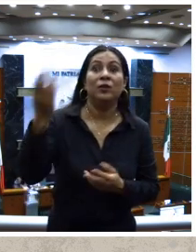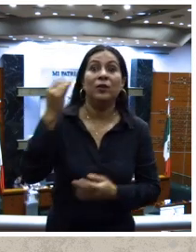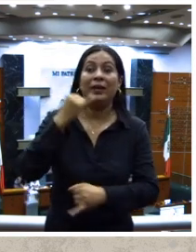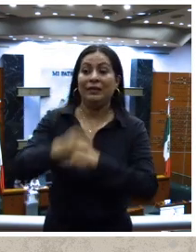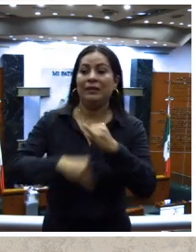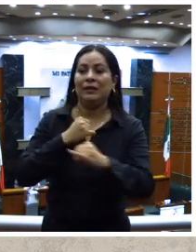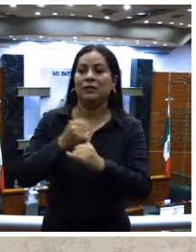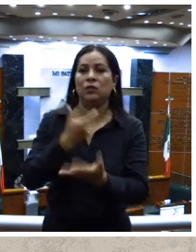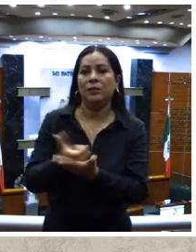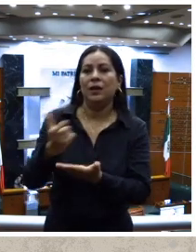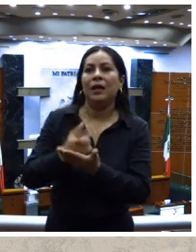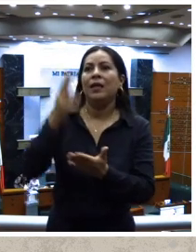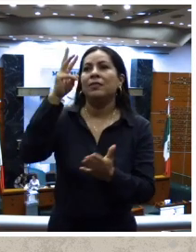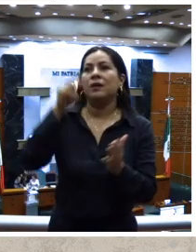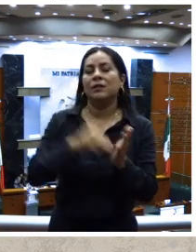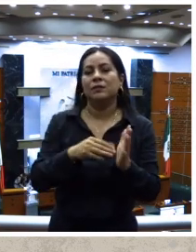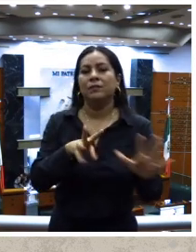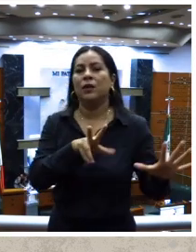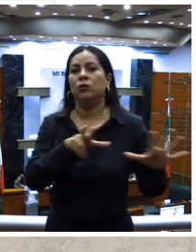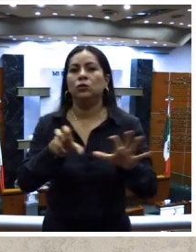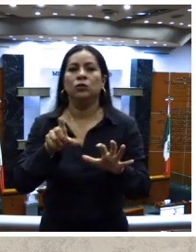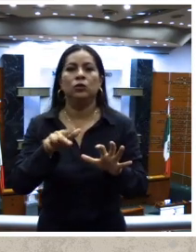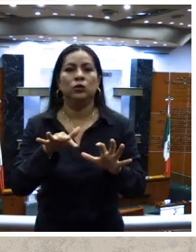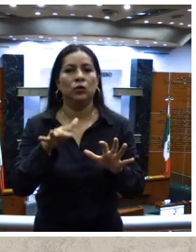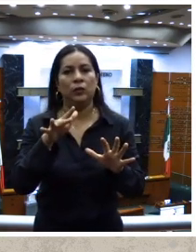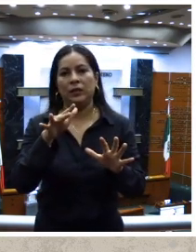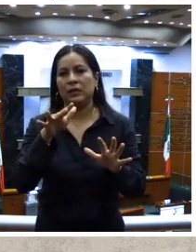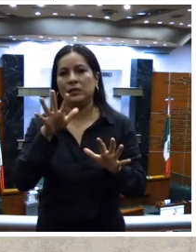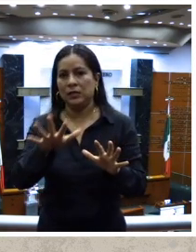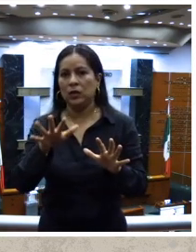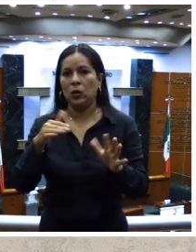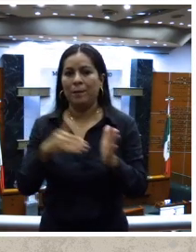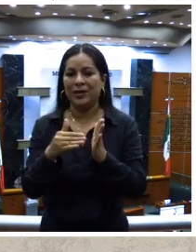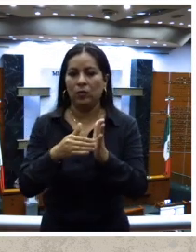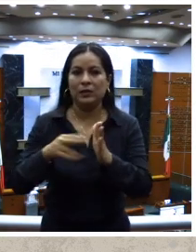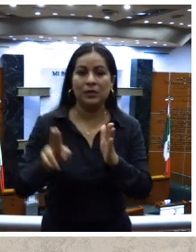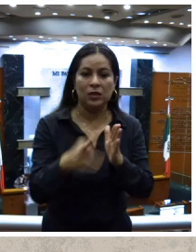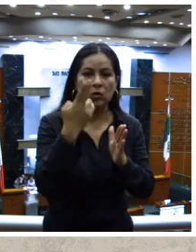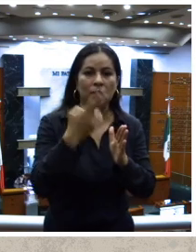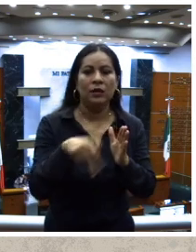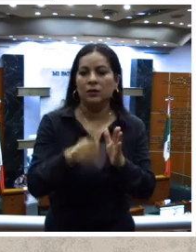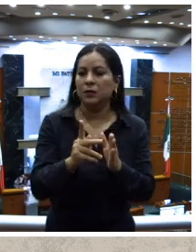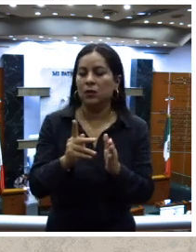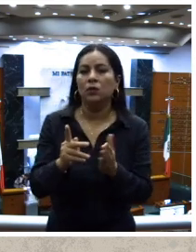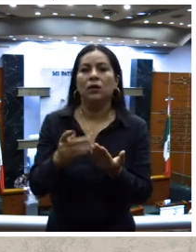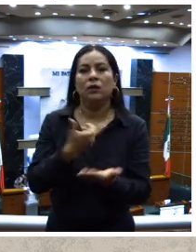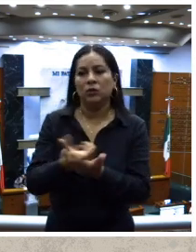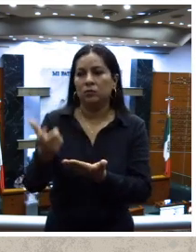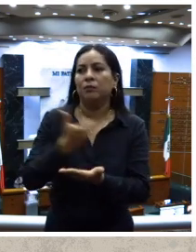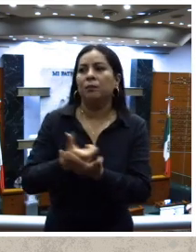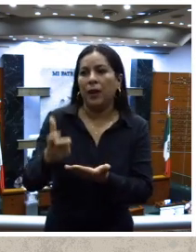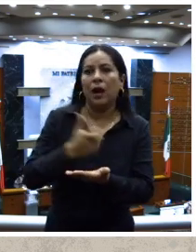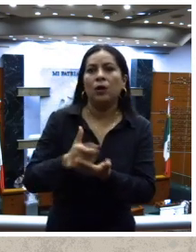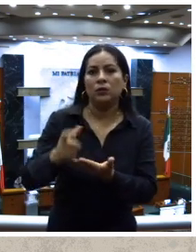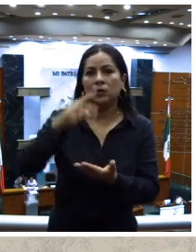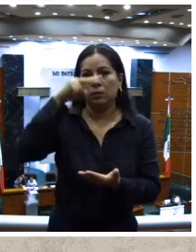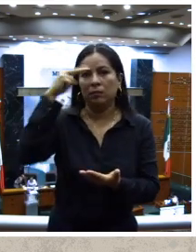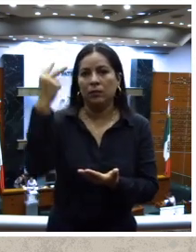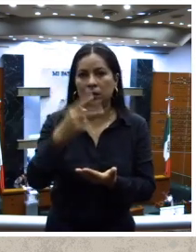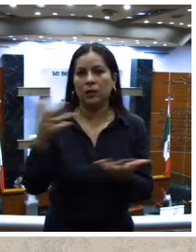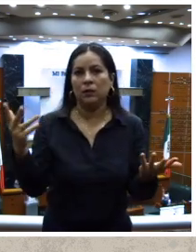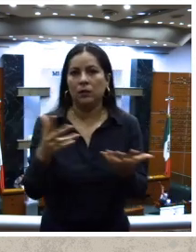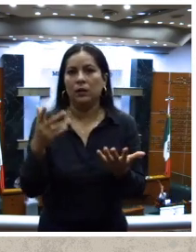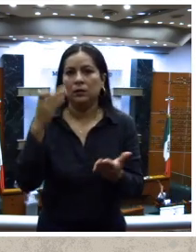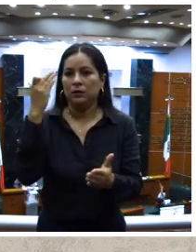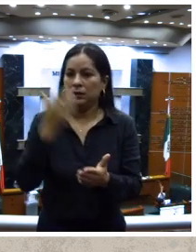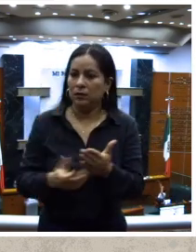Internacional 3.855 millones de dólares. Sin embargo, a pesar de los pagos realizados por México a